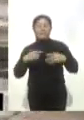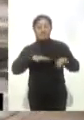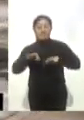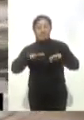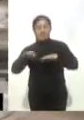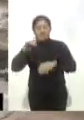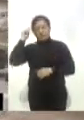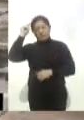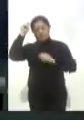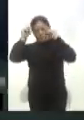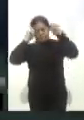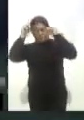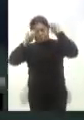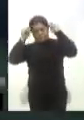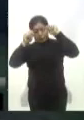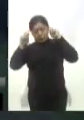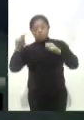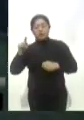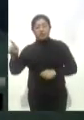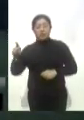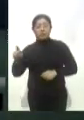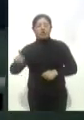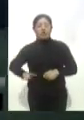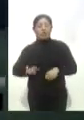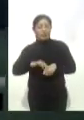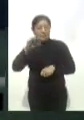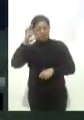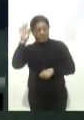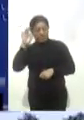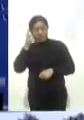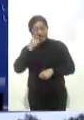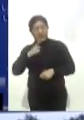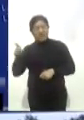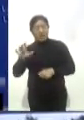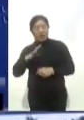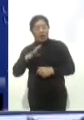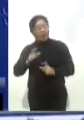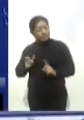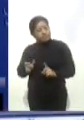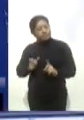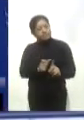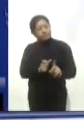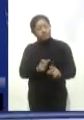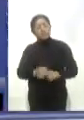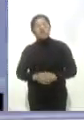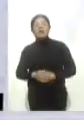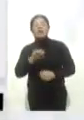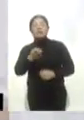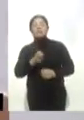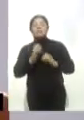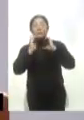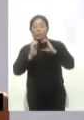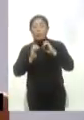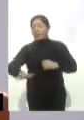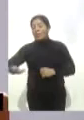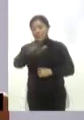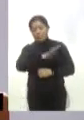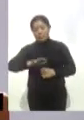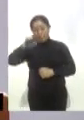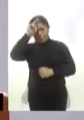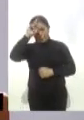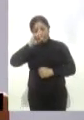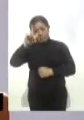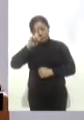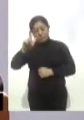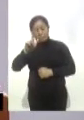turístico, quienes en este caso contribuyen al cuidado de uno de los patrimonios naturales de Tlaxcala. El día de hoy